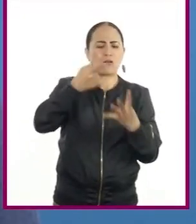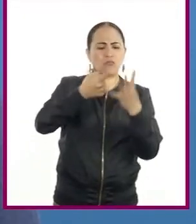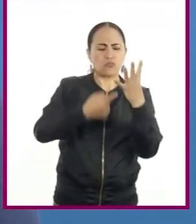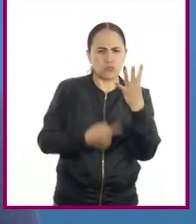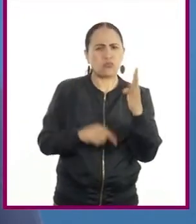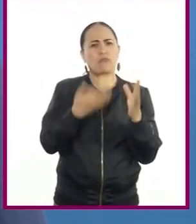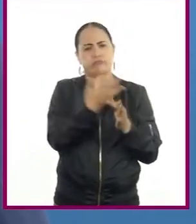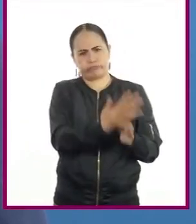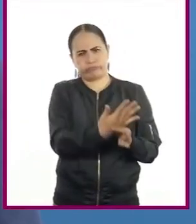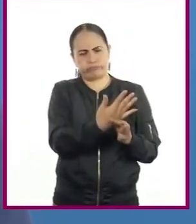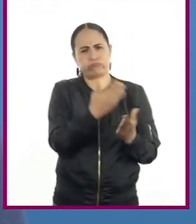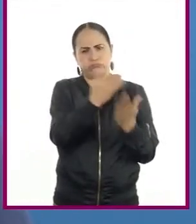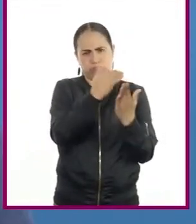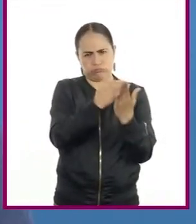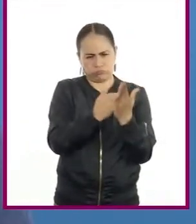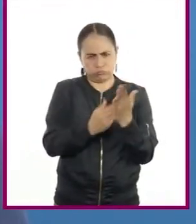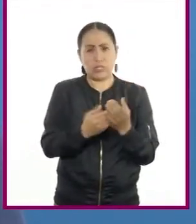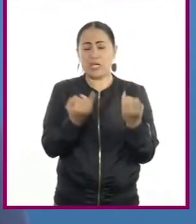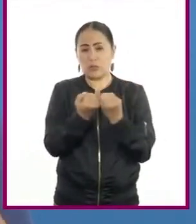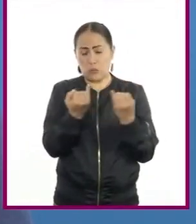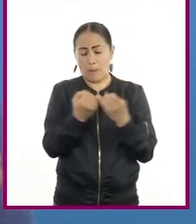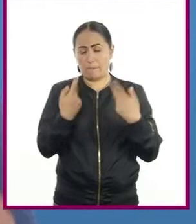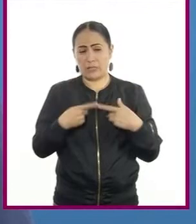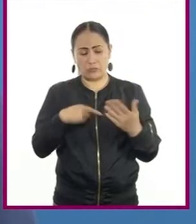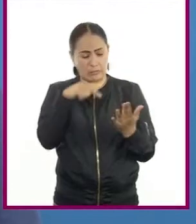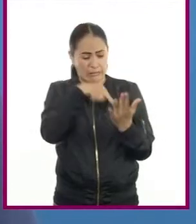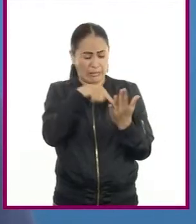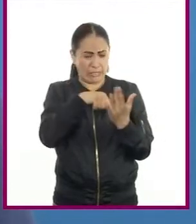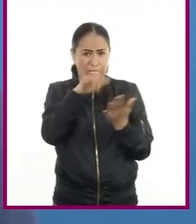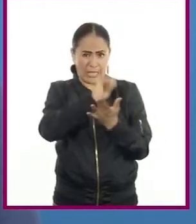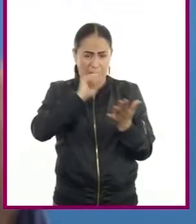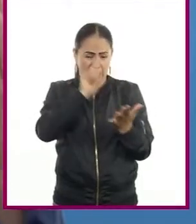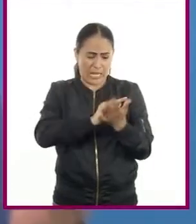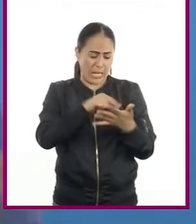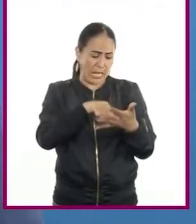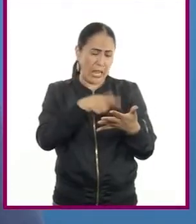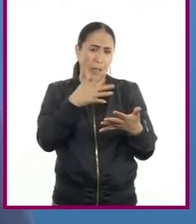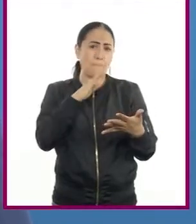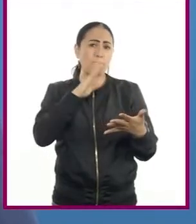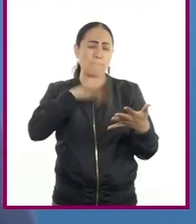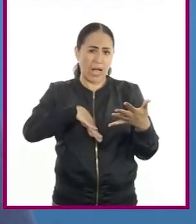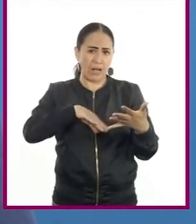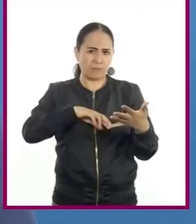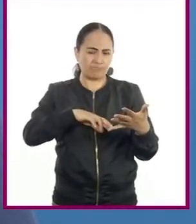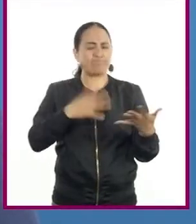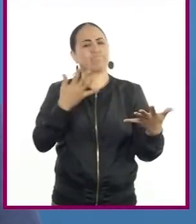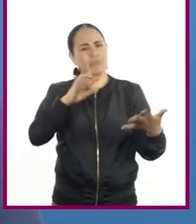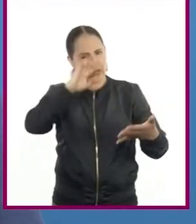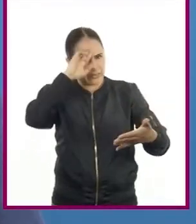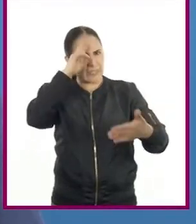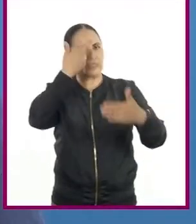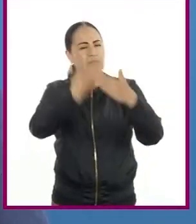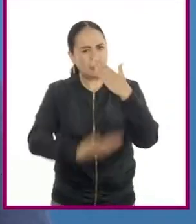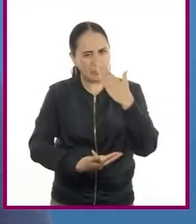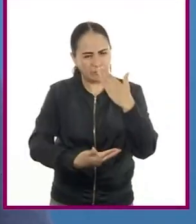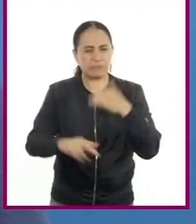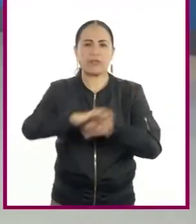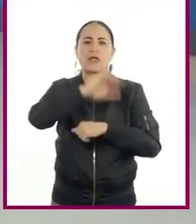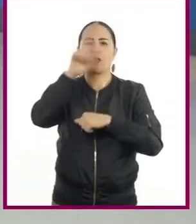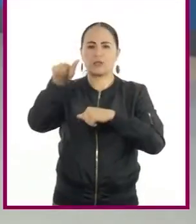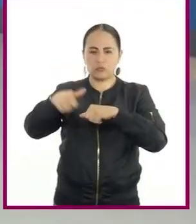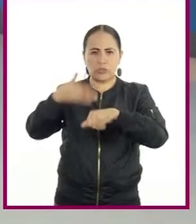y quien realiza un acto que se encuentra contenido en una ley como delito será acreedor o acreedora a una